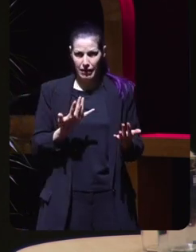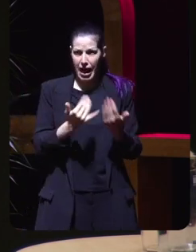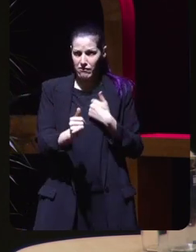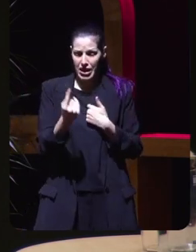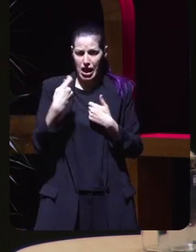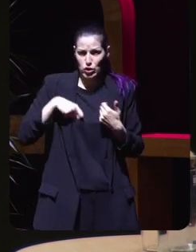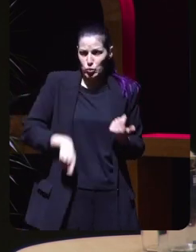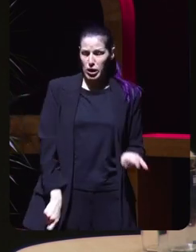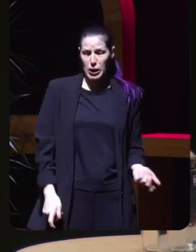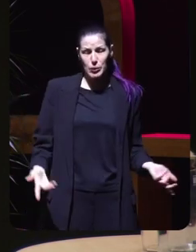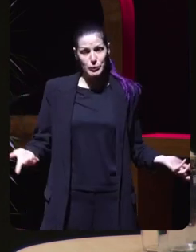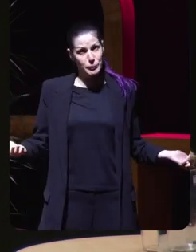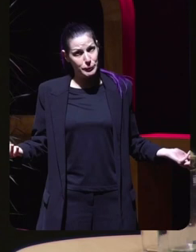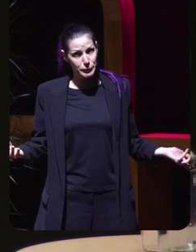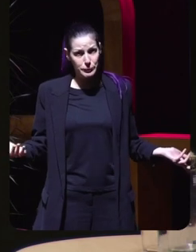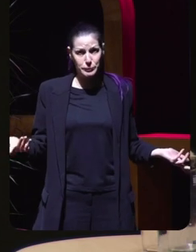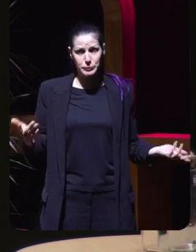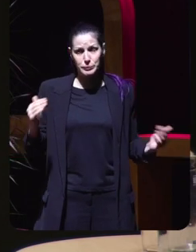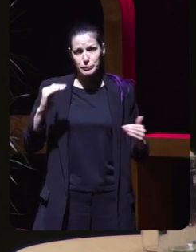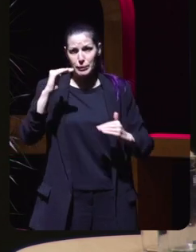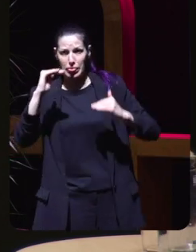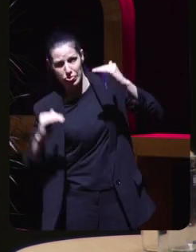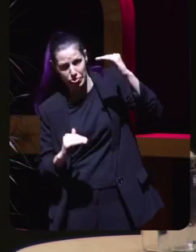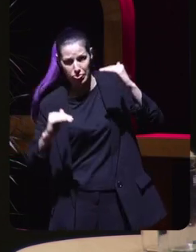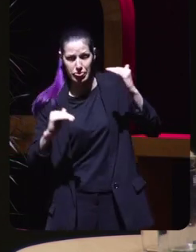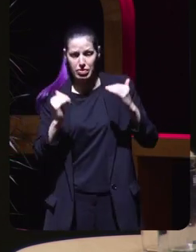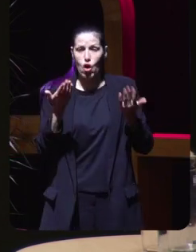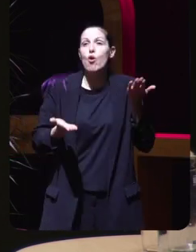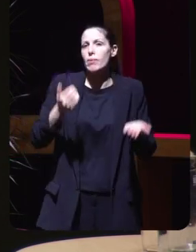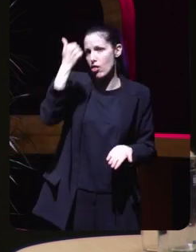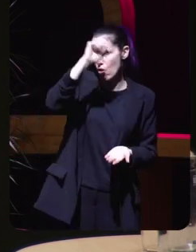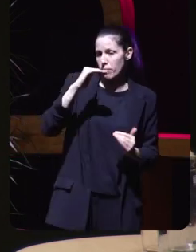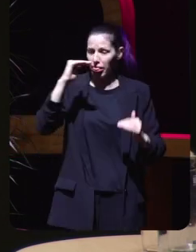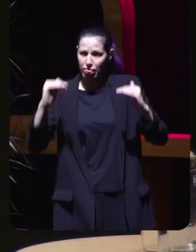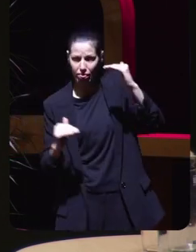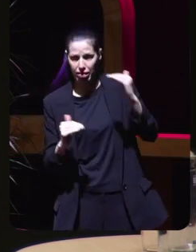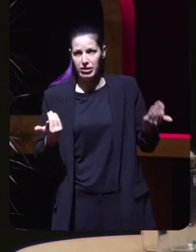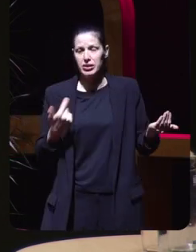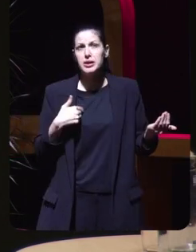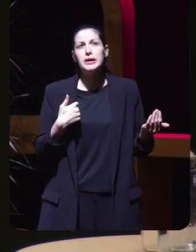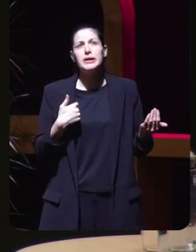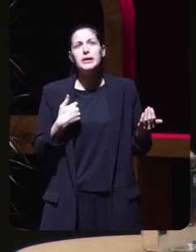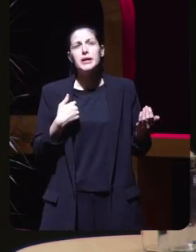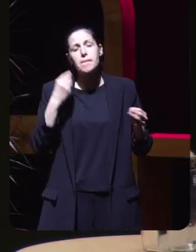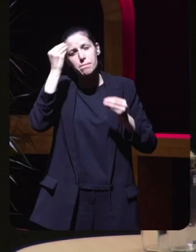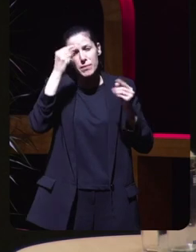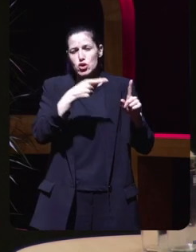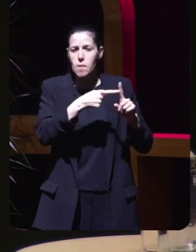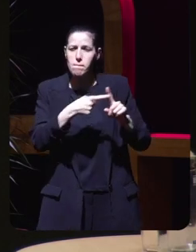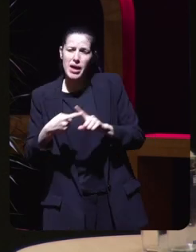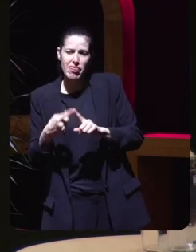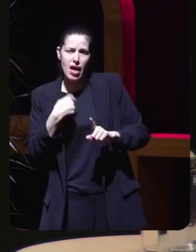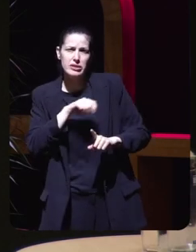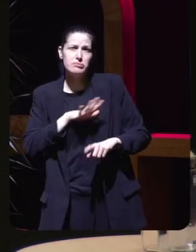cobrar pues pues muchísimo menos que caerles no un entorno creo que a media Estatal